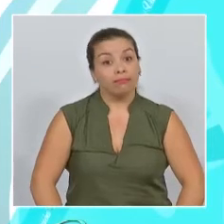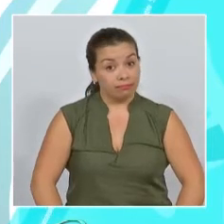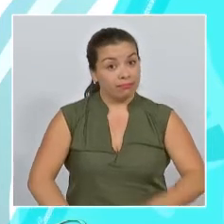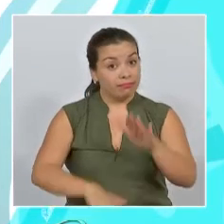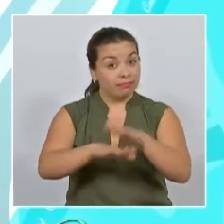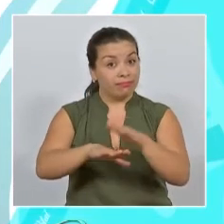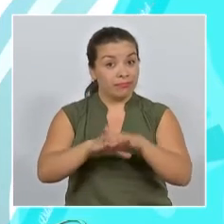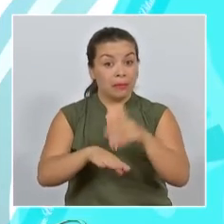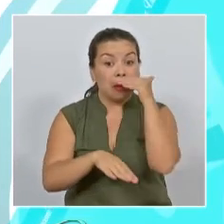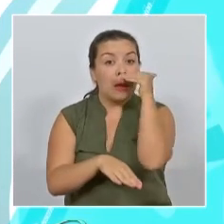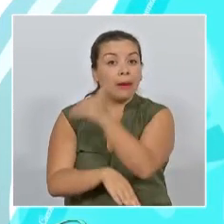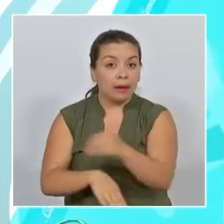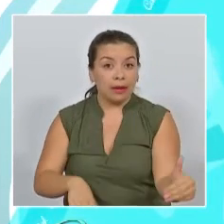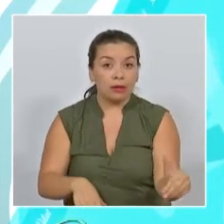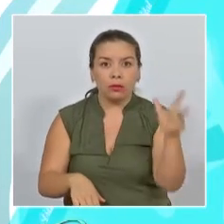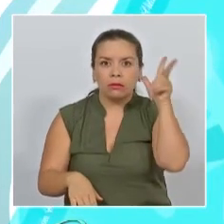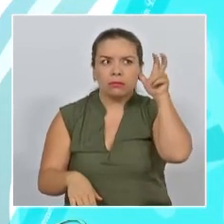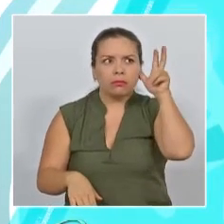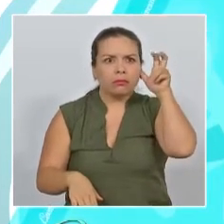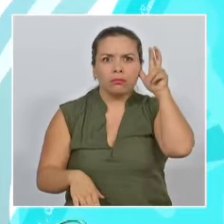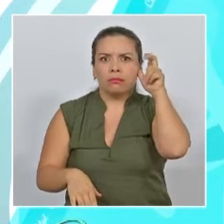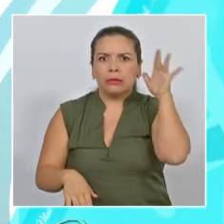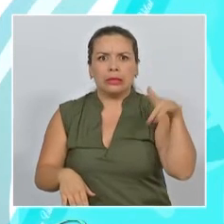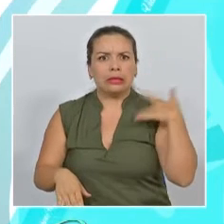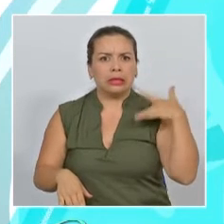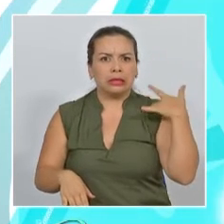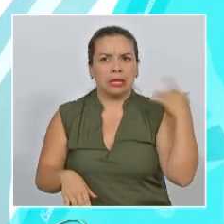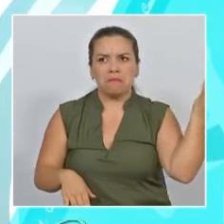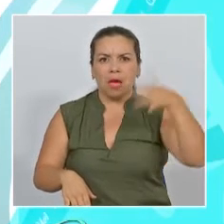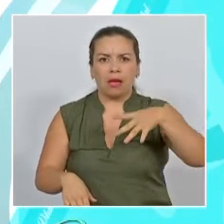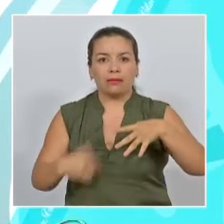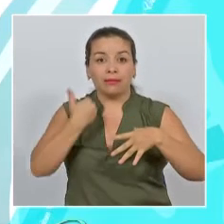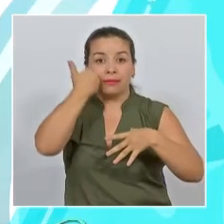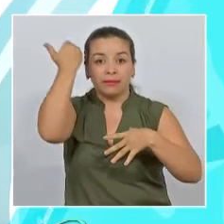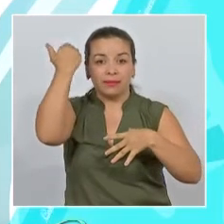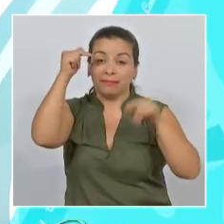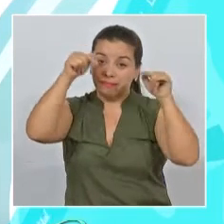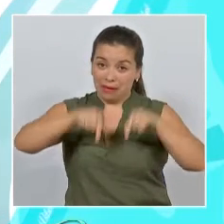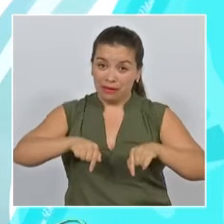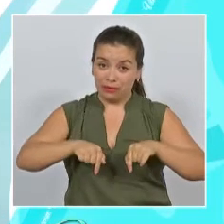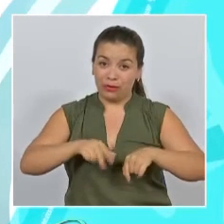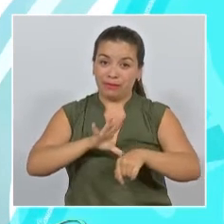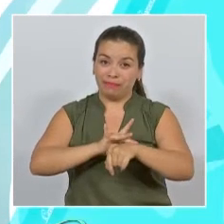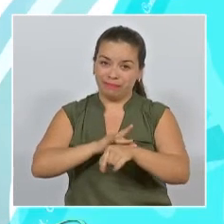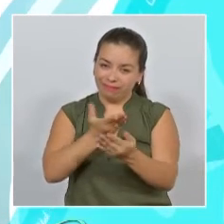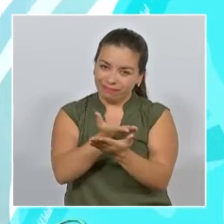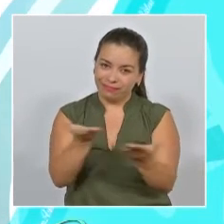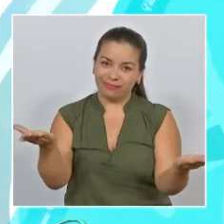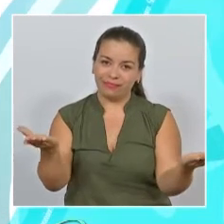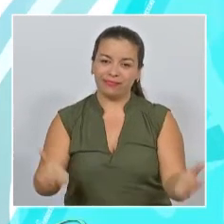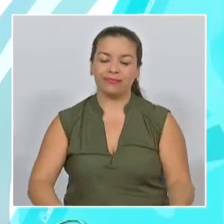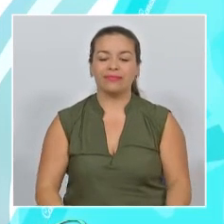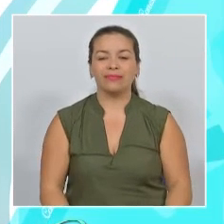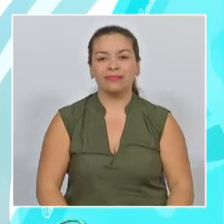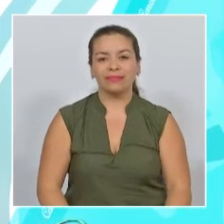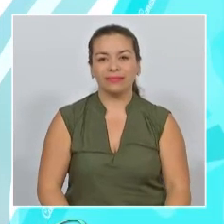¿Sabías que los niños tienen el oído más sensible que los adultos? Esto es Medicina para Todos.